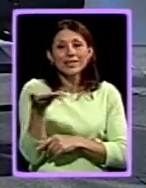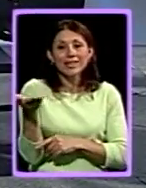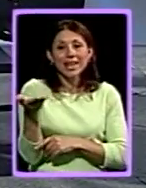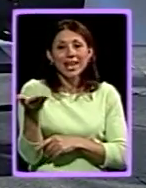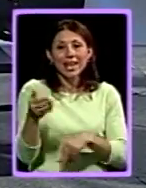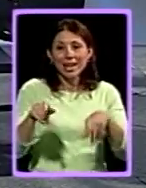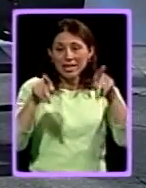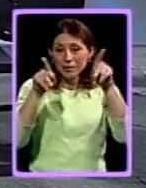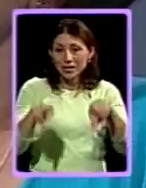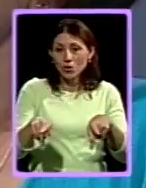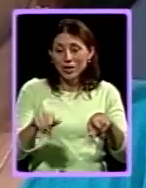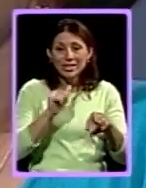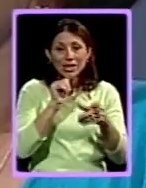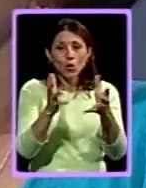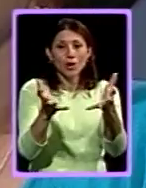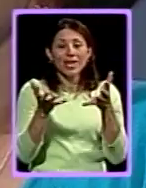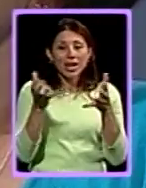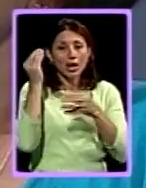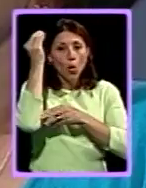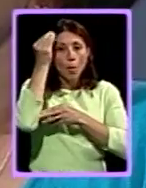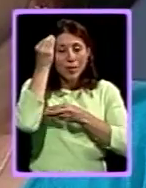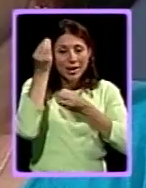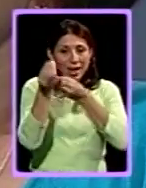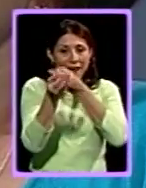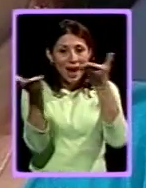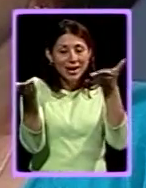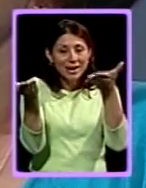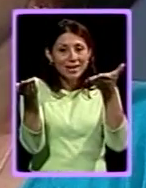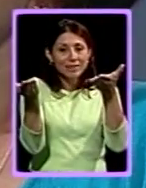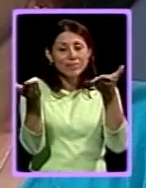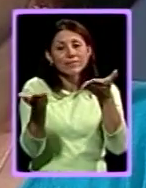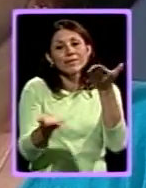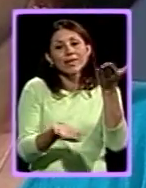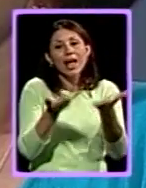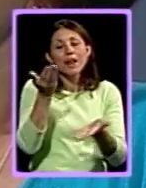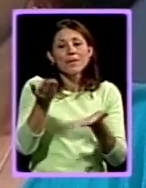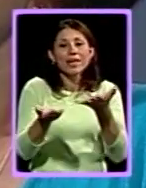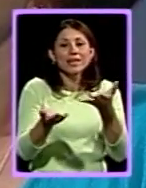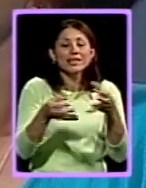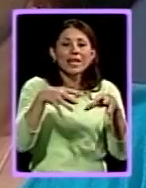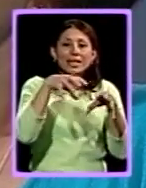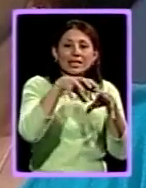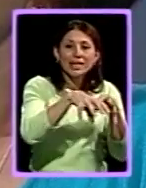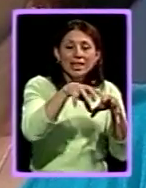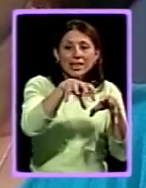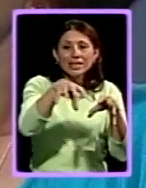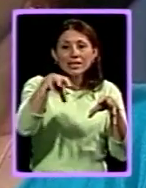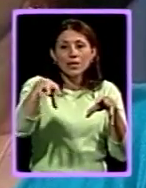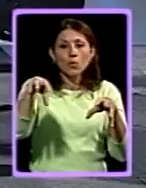quieren opinar se distribuyan posiblemente de la manera en la cual